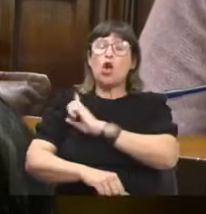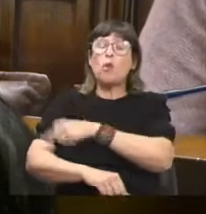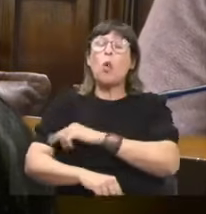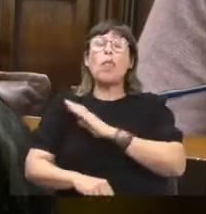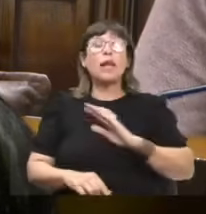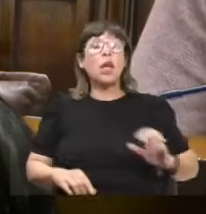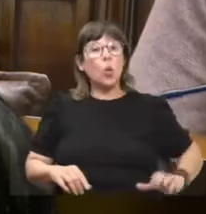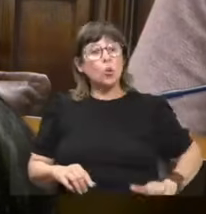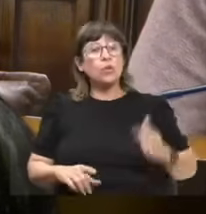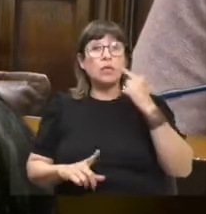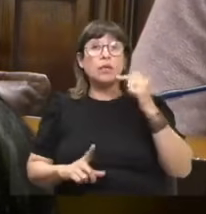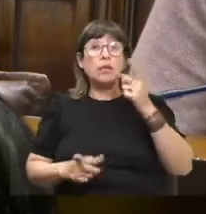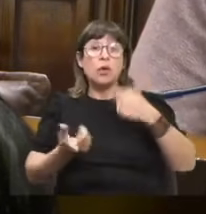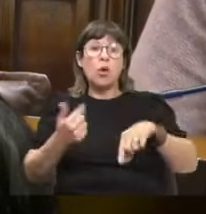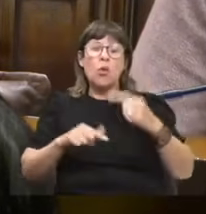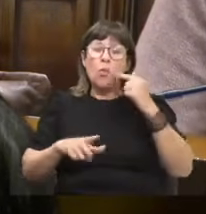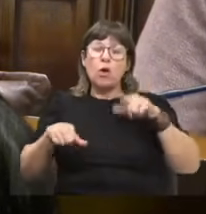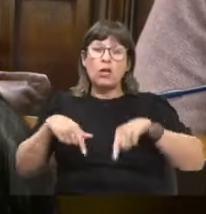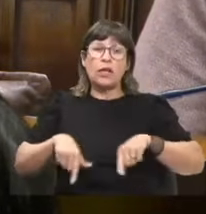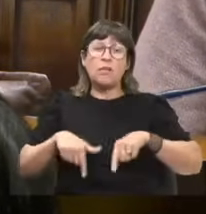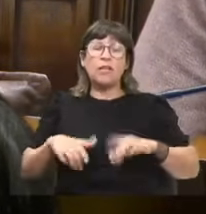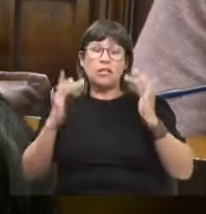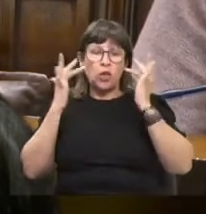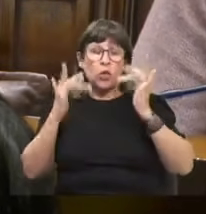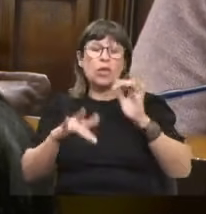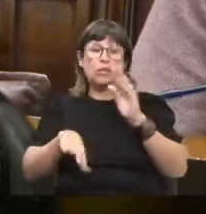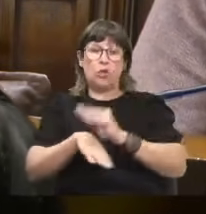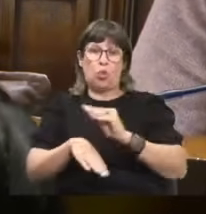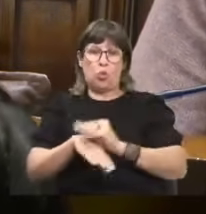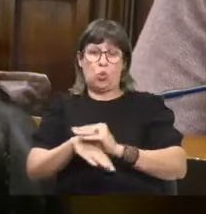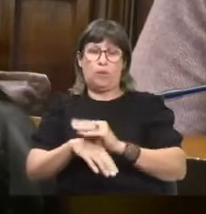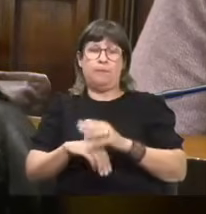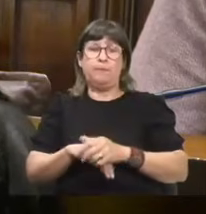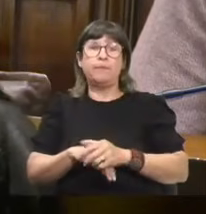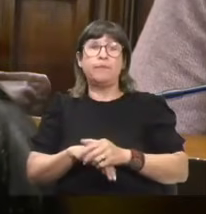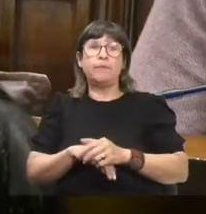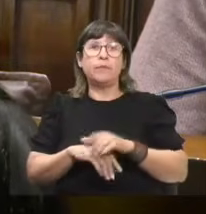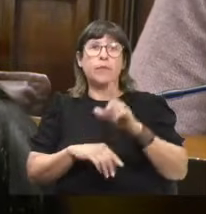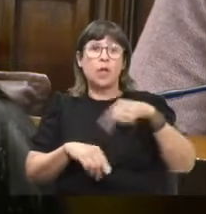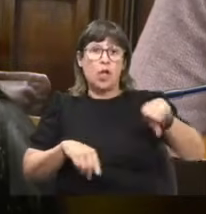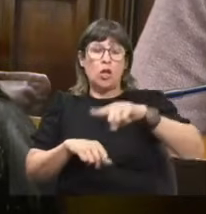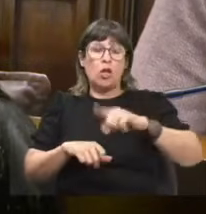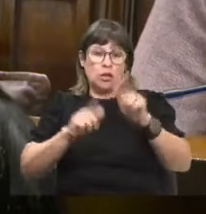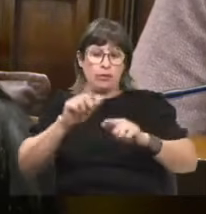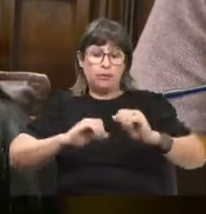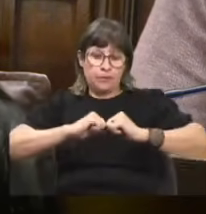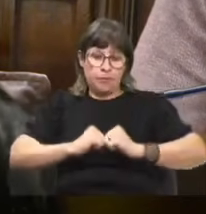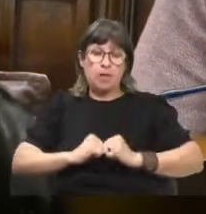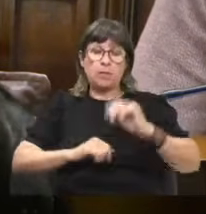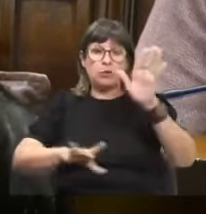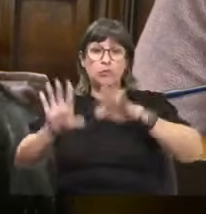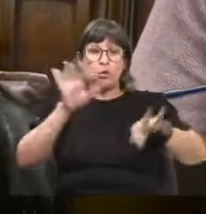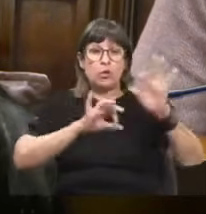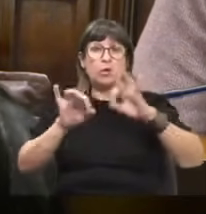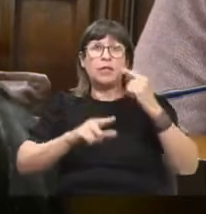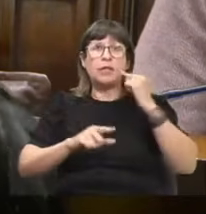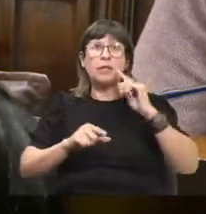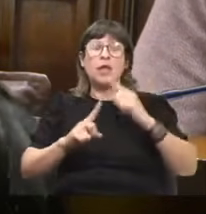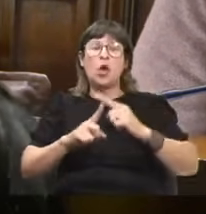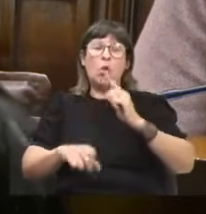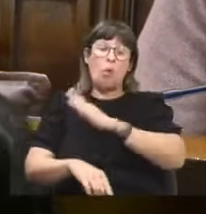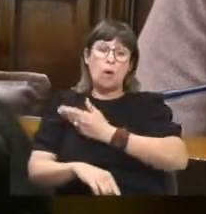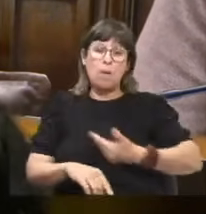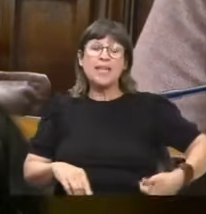Ejecutivo a través del Ministerio de Educación y Cultura. Sus miembros son elegidos por el Presidente de